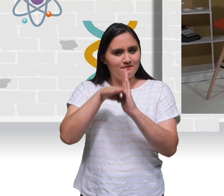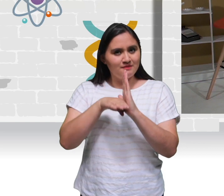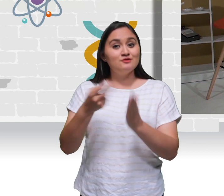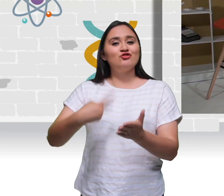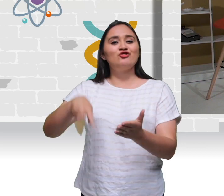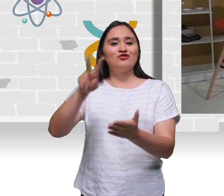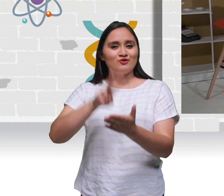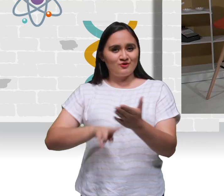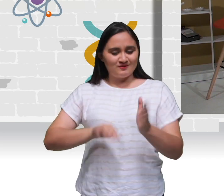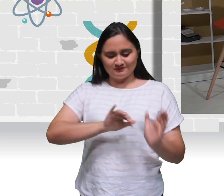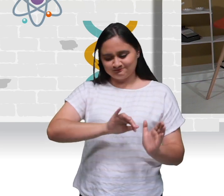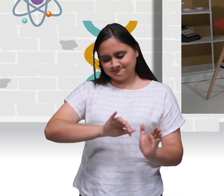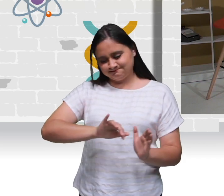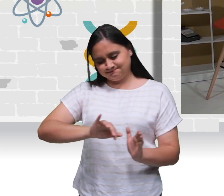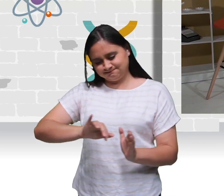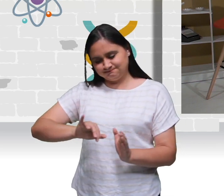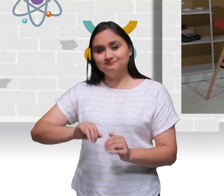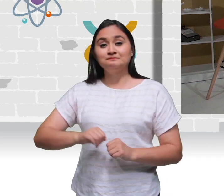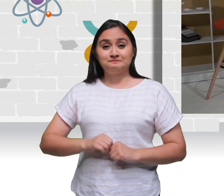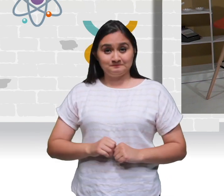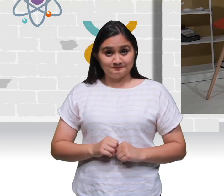todavía disminuye el doble.